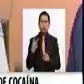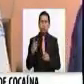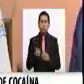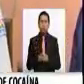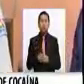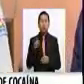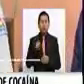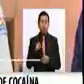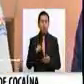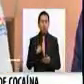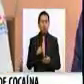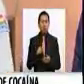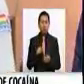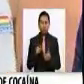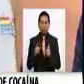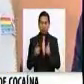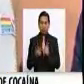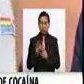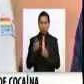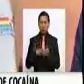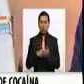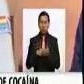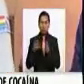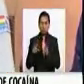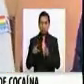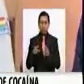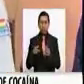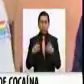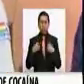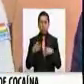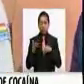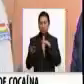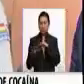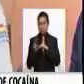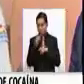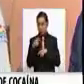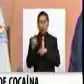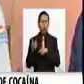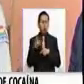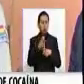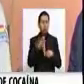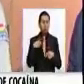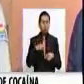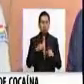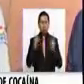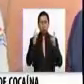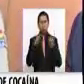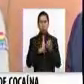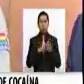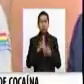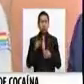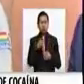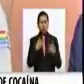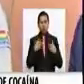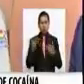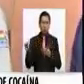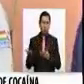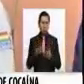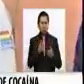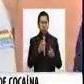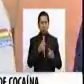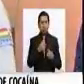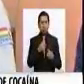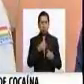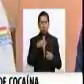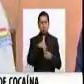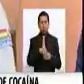si en el primero porque es un macaco y en el segundo nos llamó la atención que simplemente va llevando ahí en el camarote